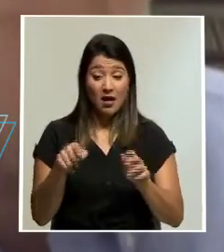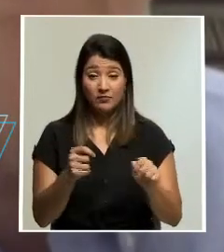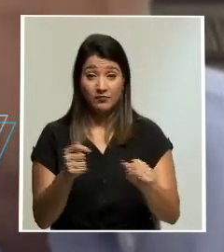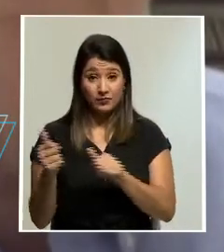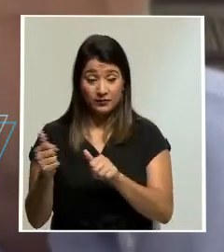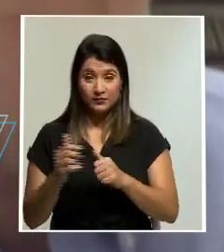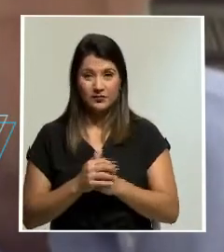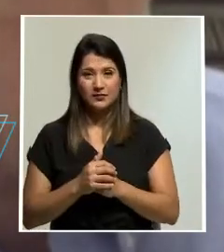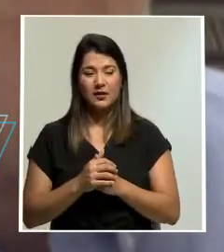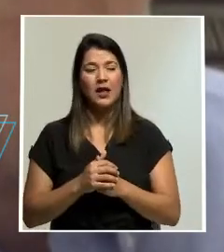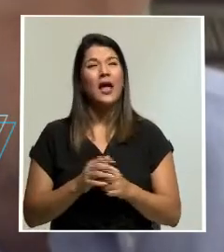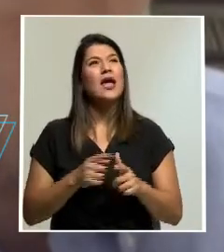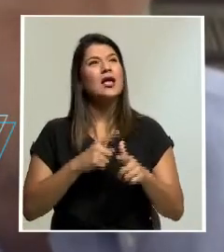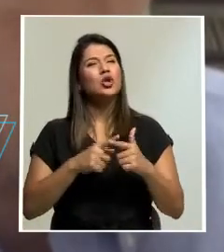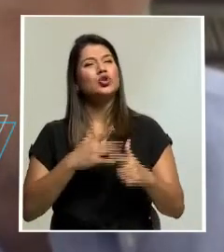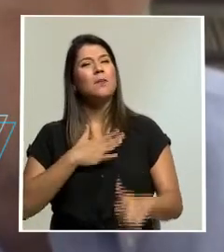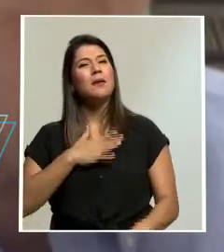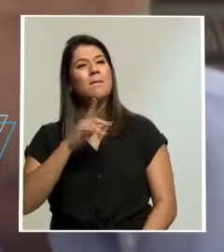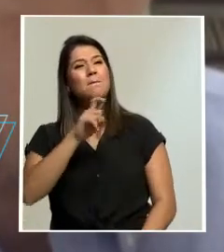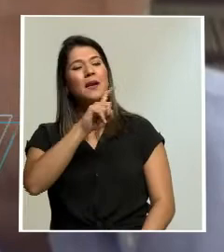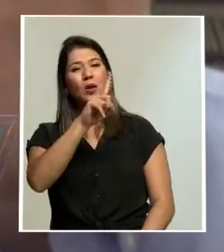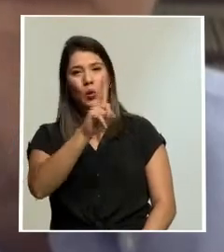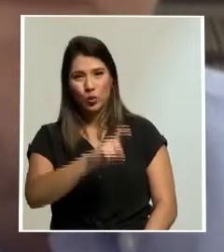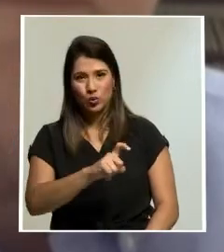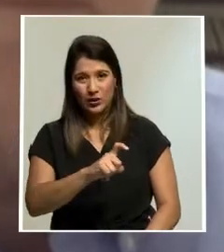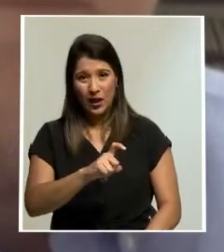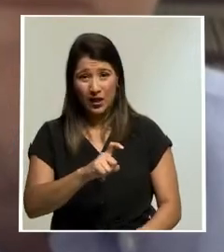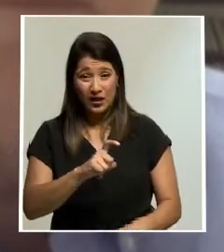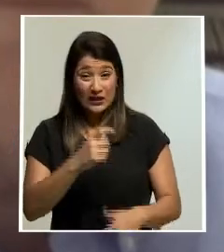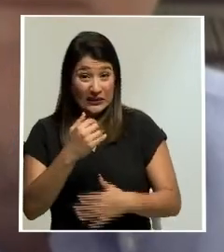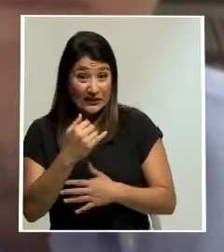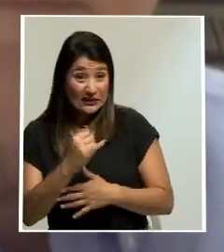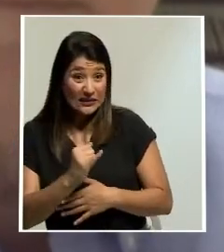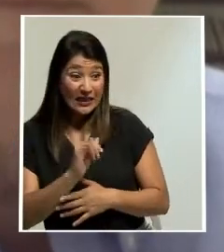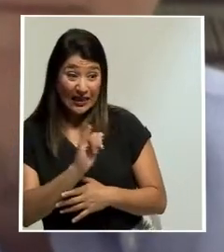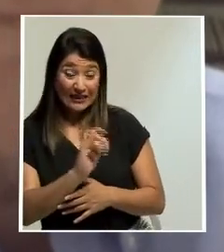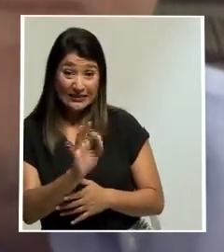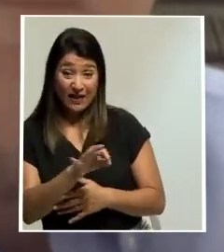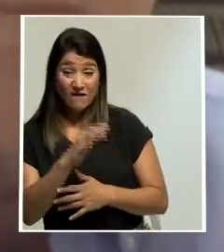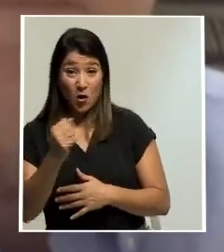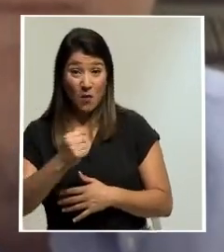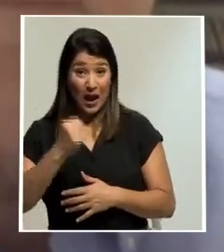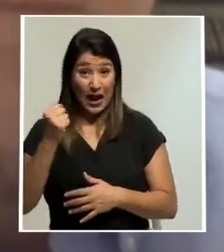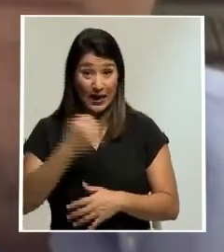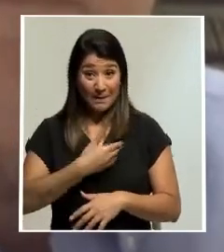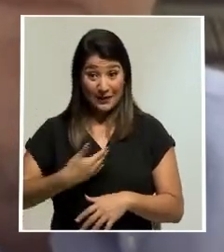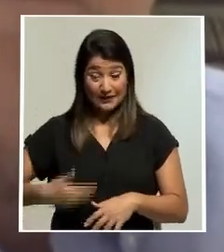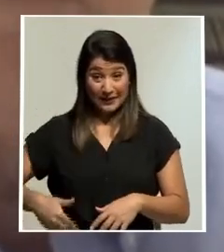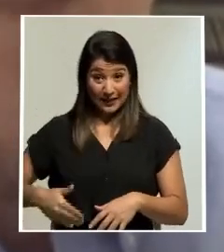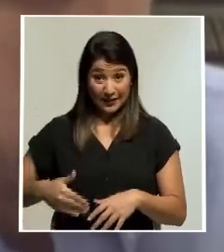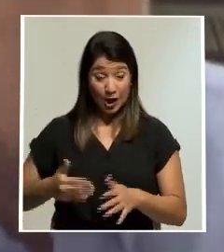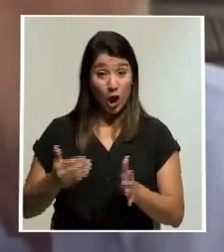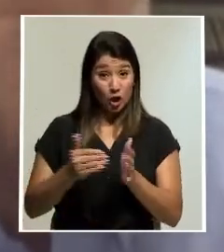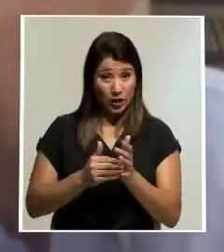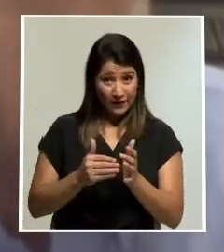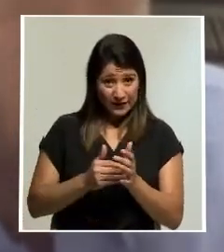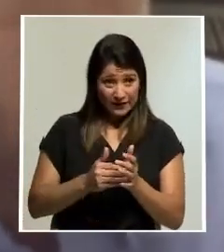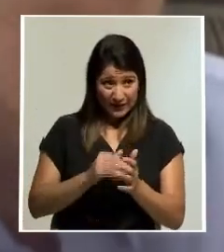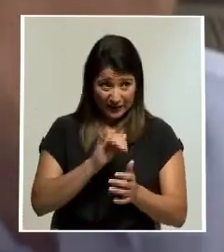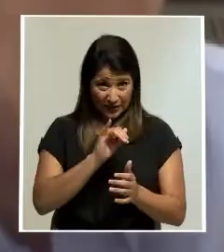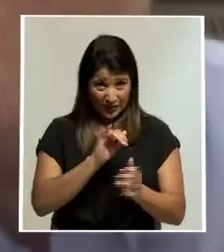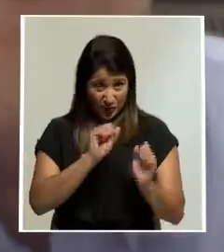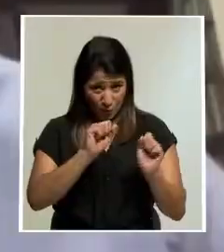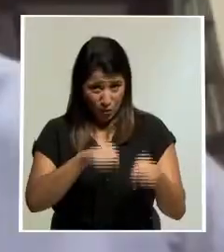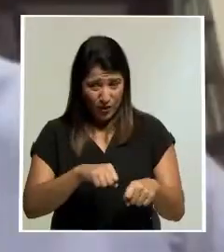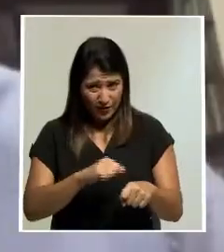¿qué grado de legitimidad puede tener el resultado electoral de noviembre próximo? Mira, ya